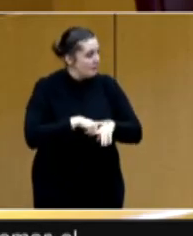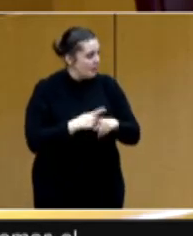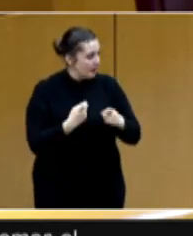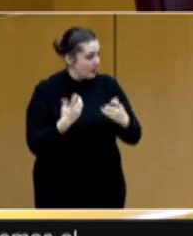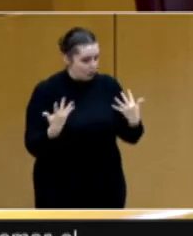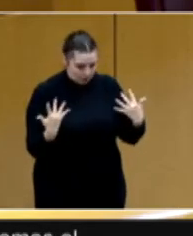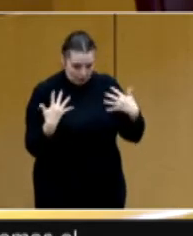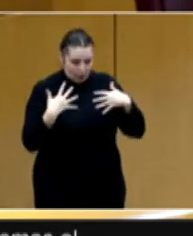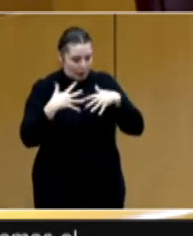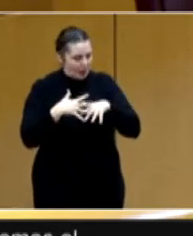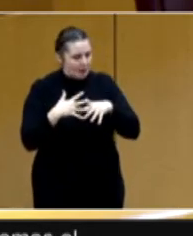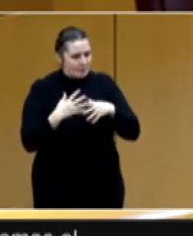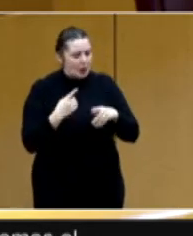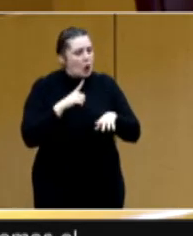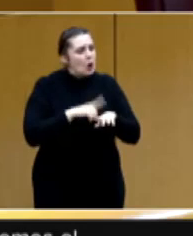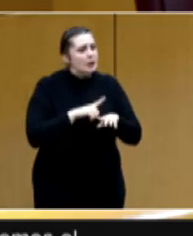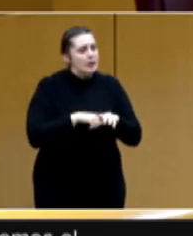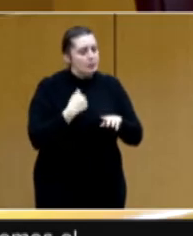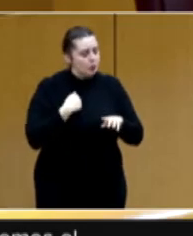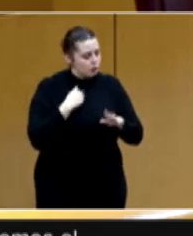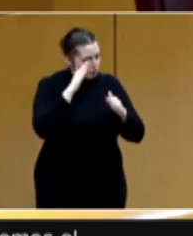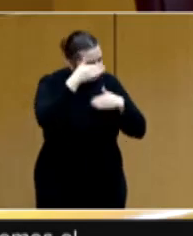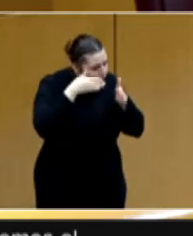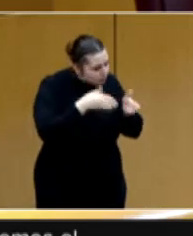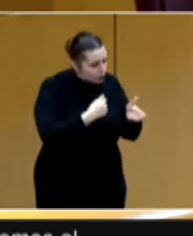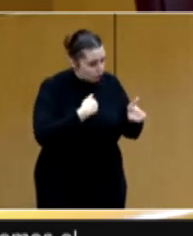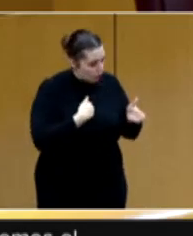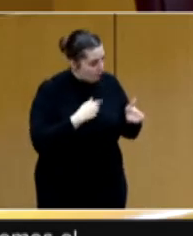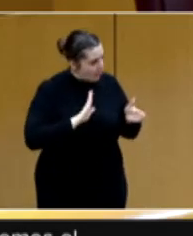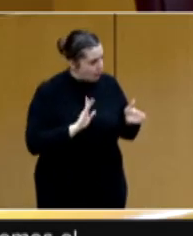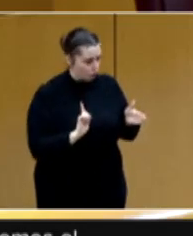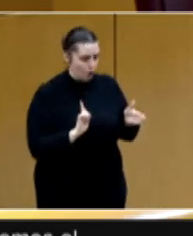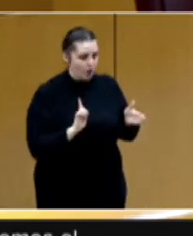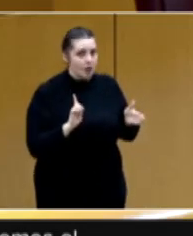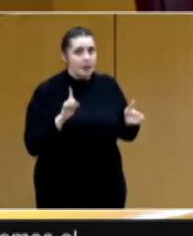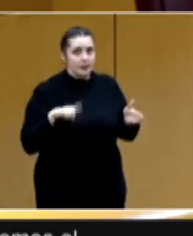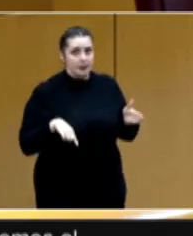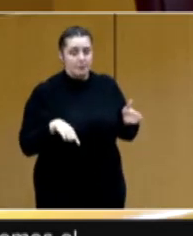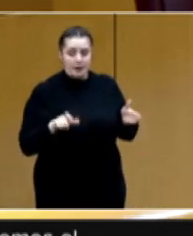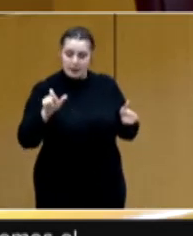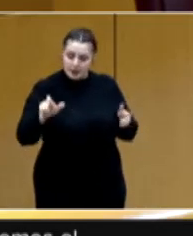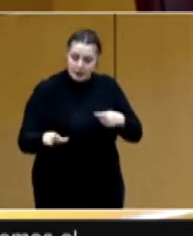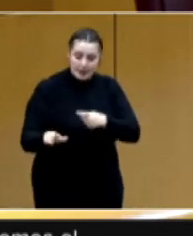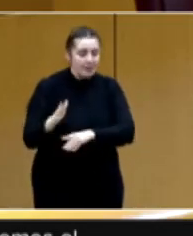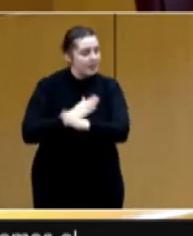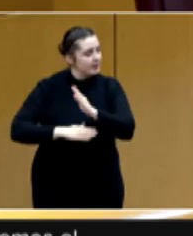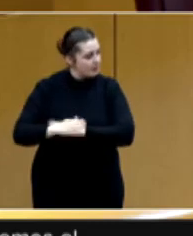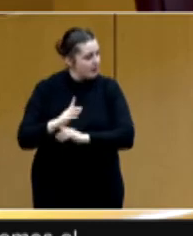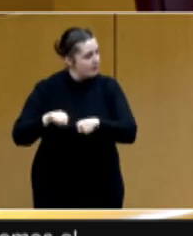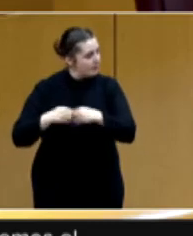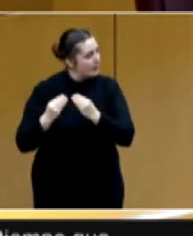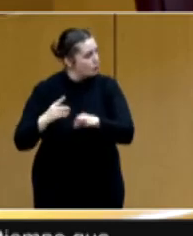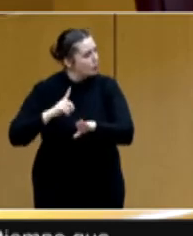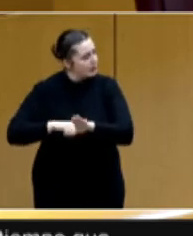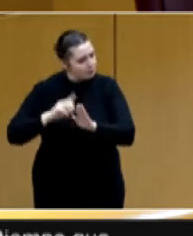tiempo pero no solo tiempo que tengo que dedicar yo tiempo que tienen que dedicar también la persona con discapacidad y las familias